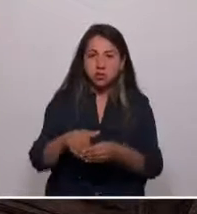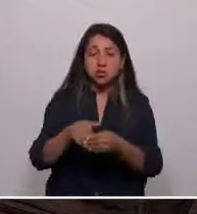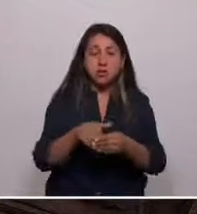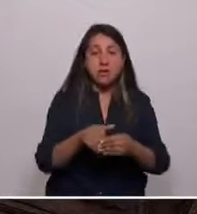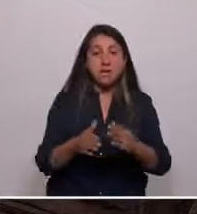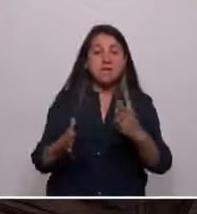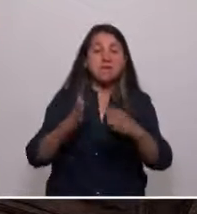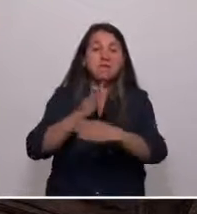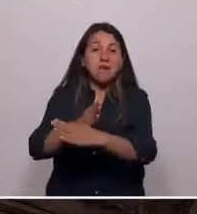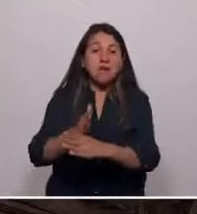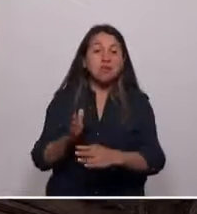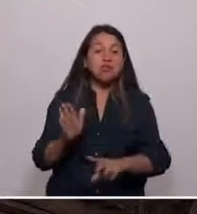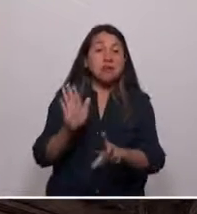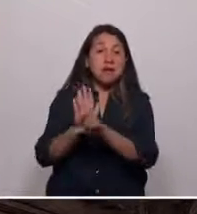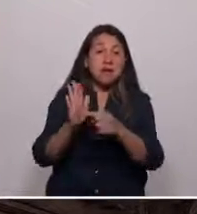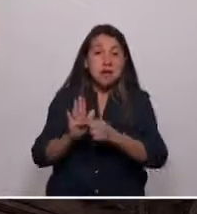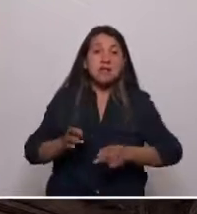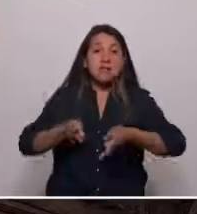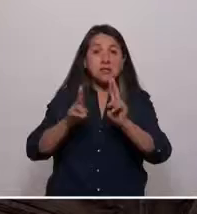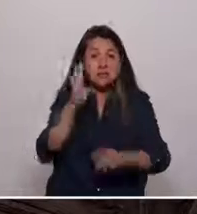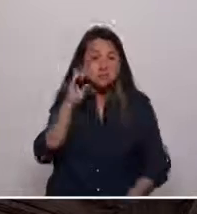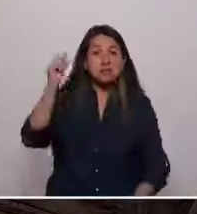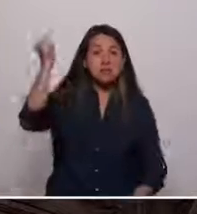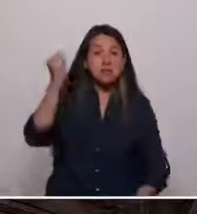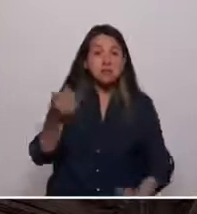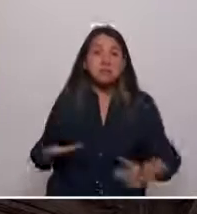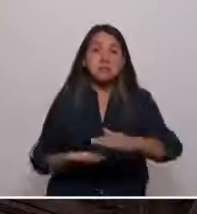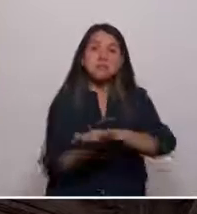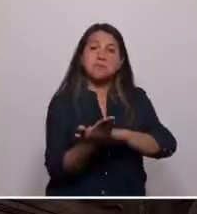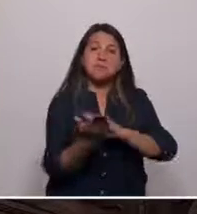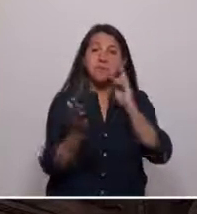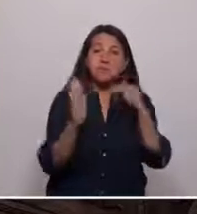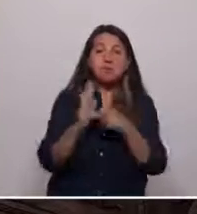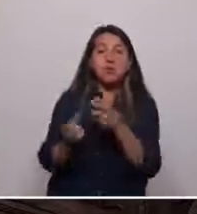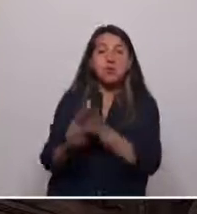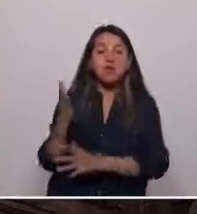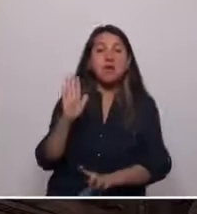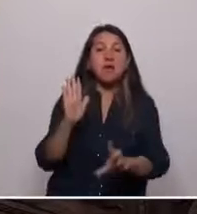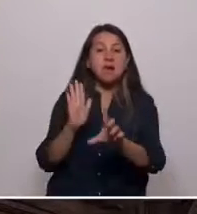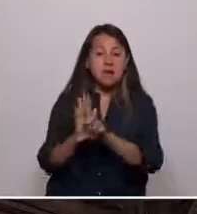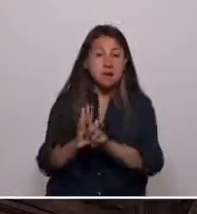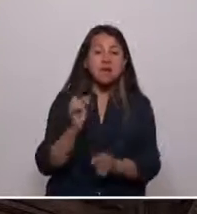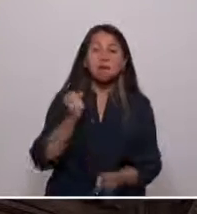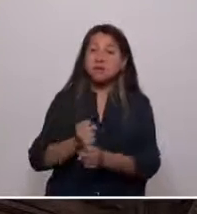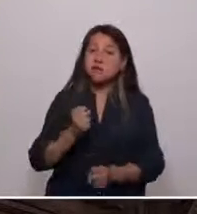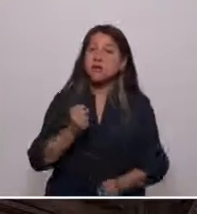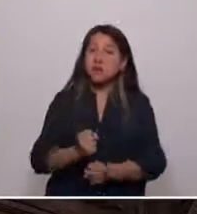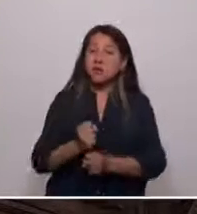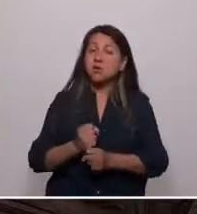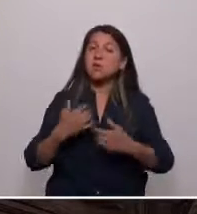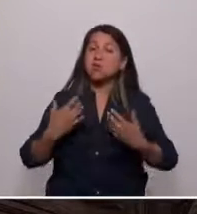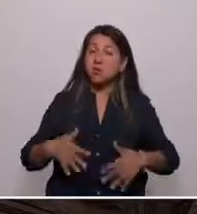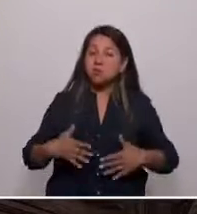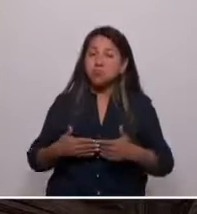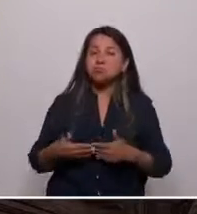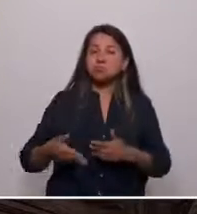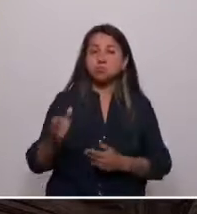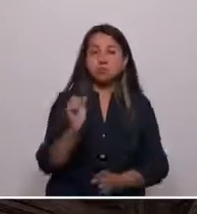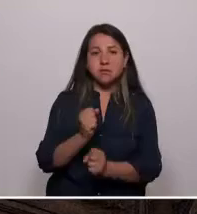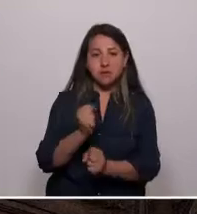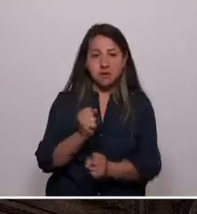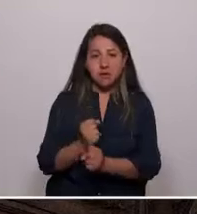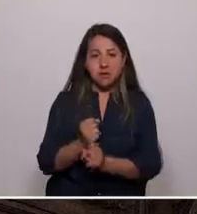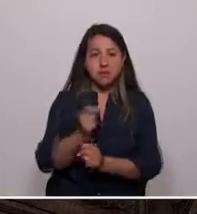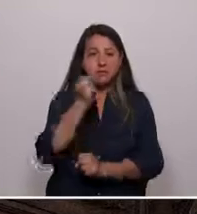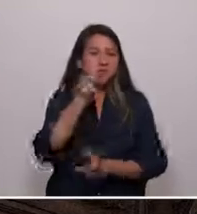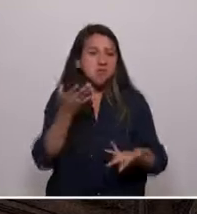y el derecho a iniciativa de llevar a plebiscito una nueva ley, serán tareas que tendremos que trabajar. ¿Cuál será